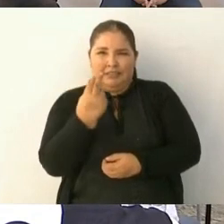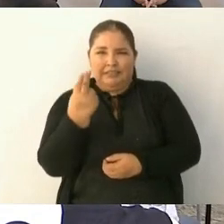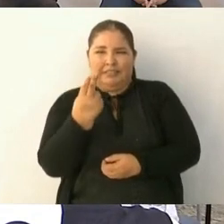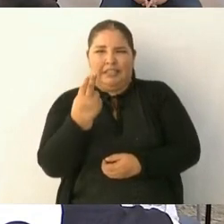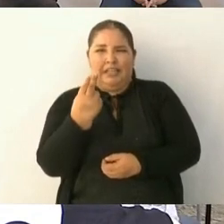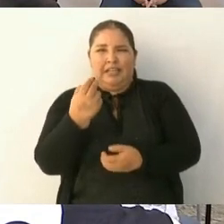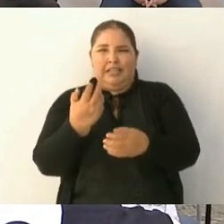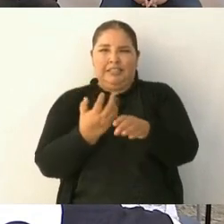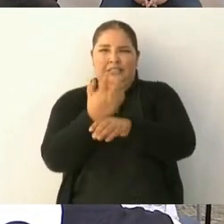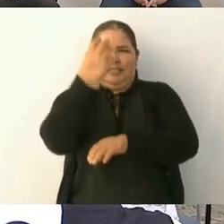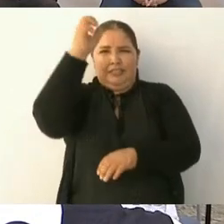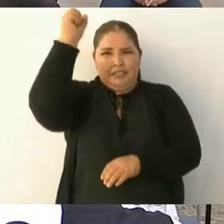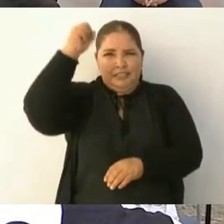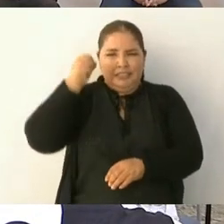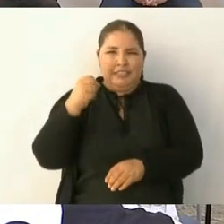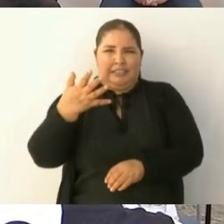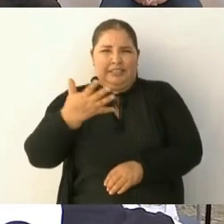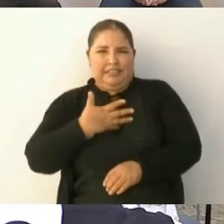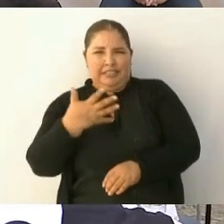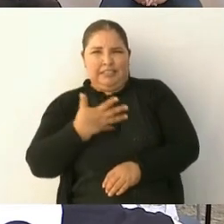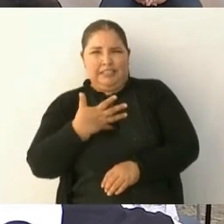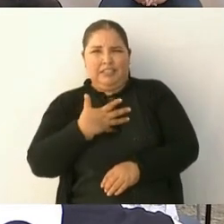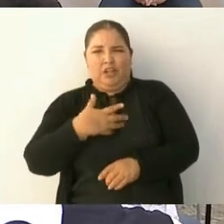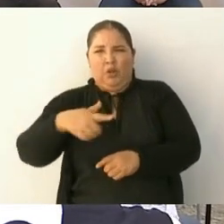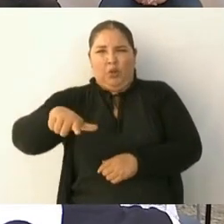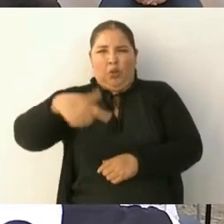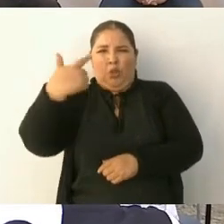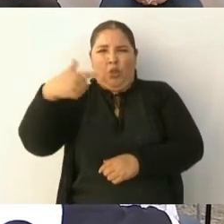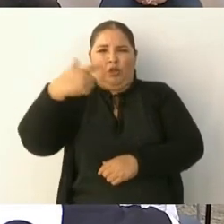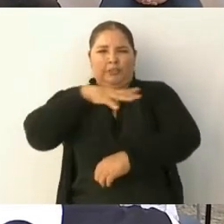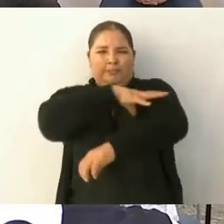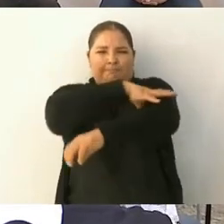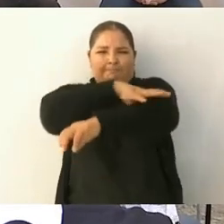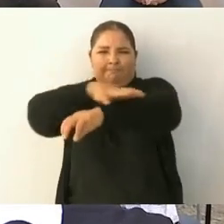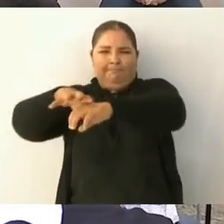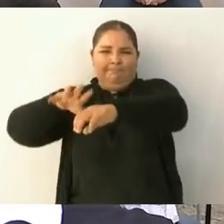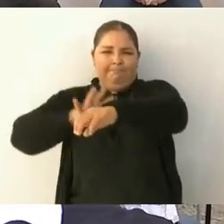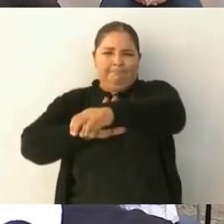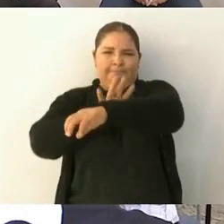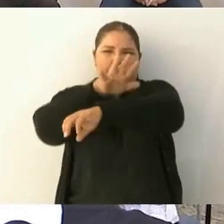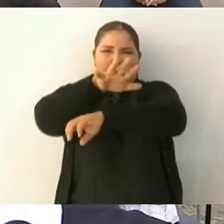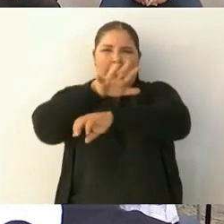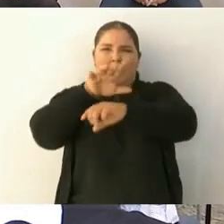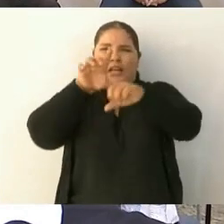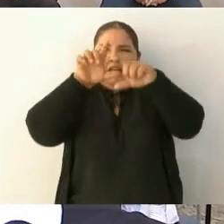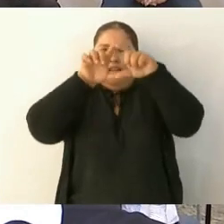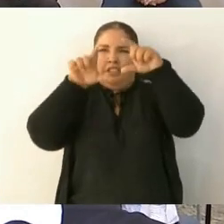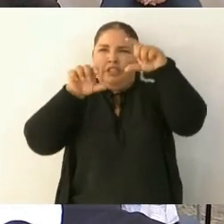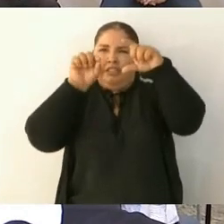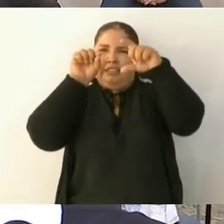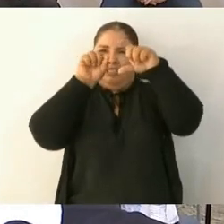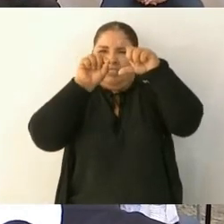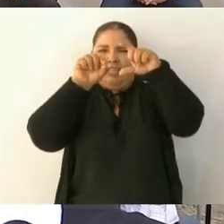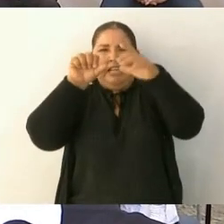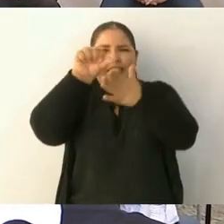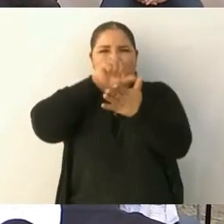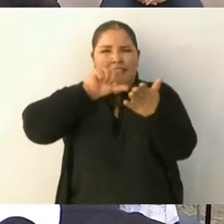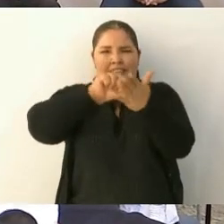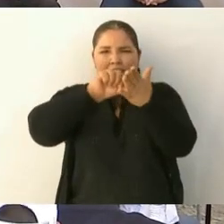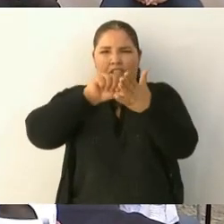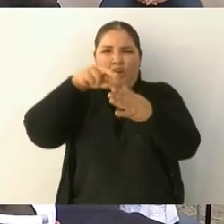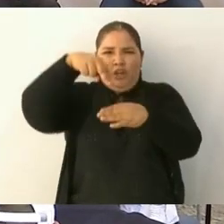el estado de Sinaloa cuenta con 12 grandes presas ubicadas en la zona centro y norte de la entidad, las cuales